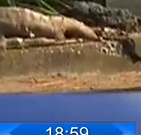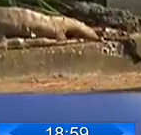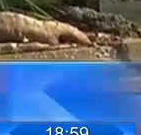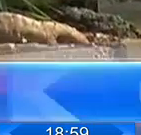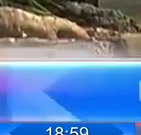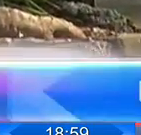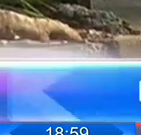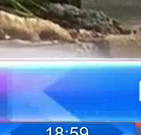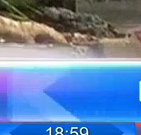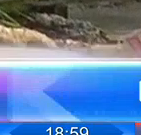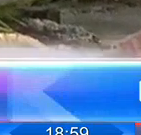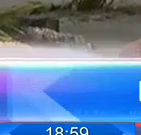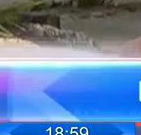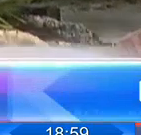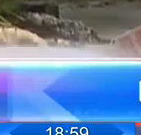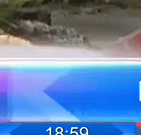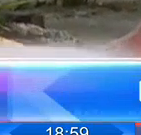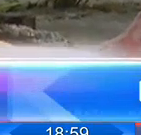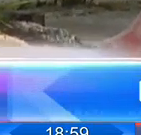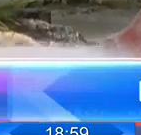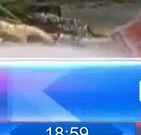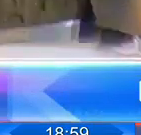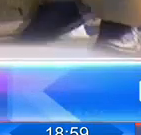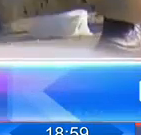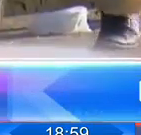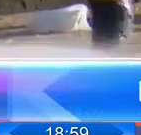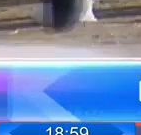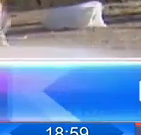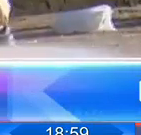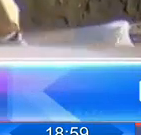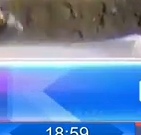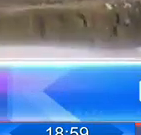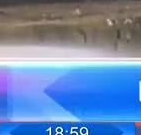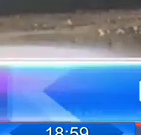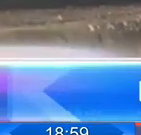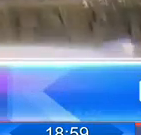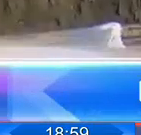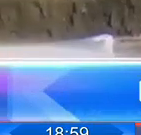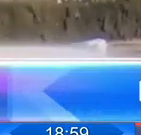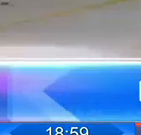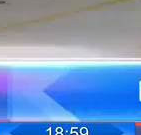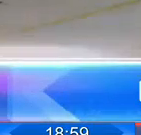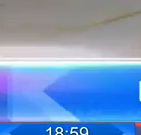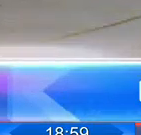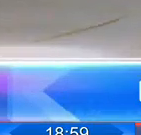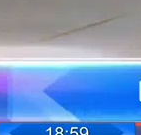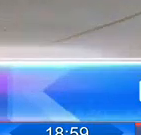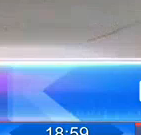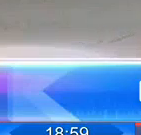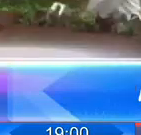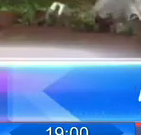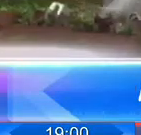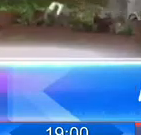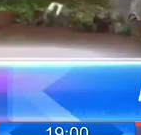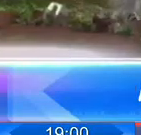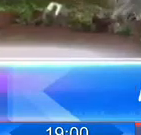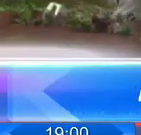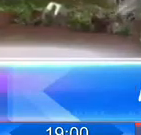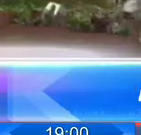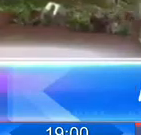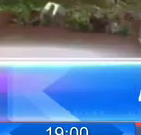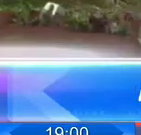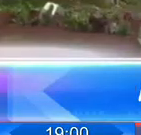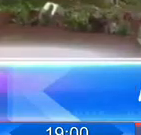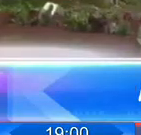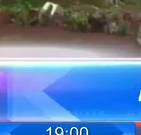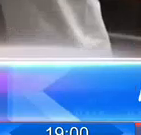Macabro hallazgo en Guayaquil. Encuentran los restos de un cadáver decapitado envuelto en varios sacos de yuca. En Brasil,